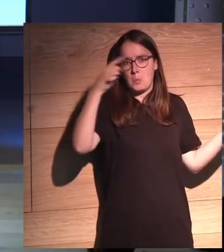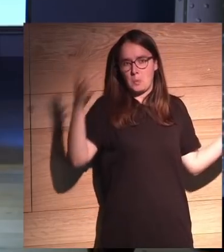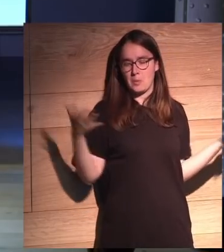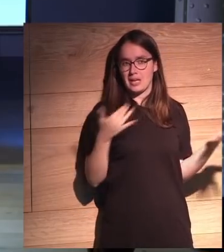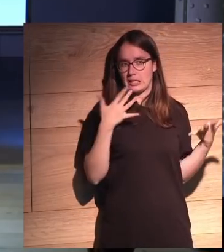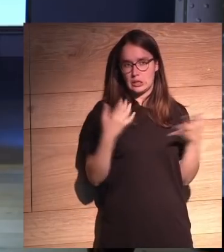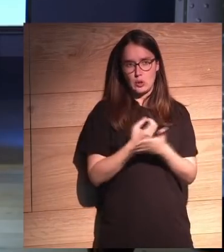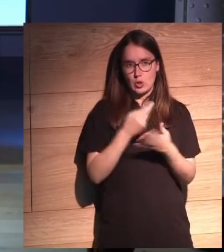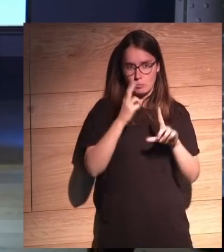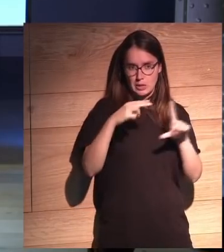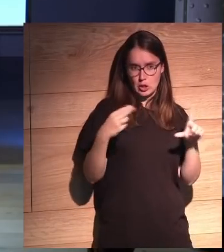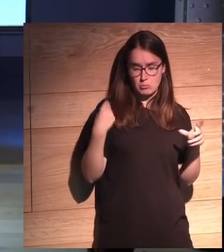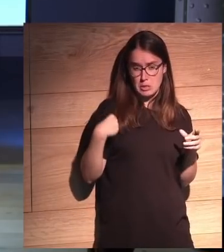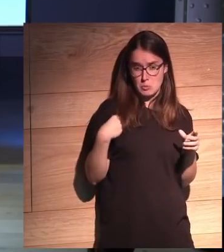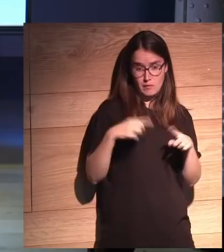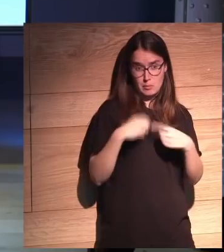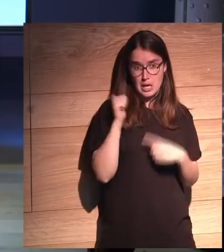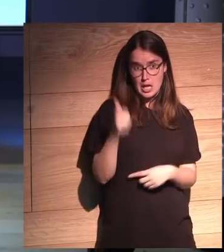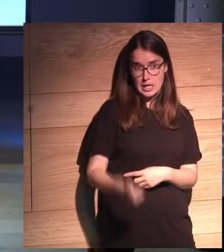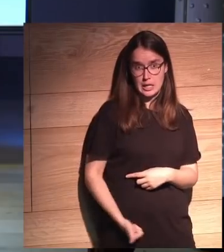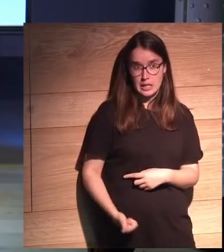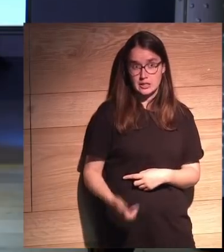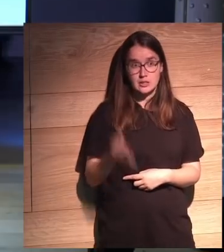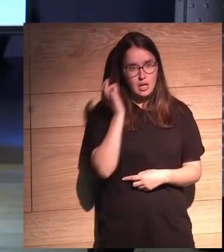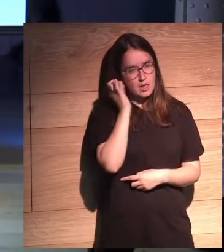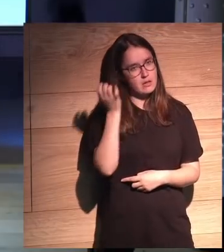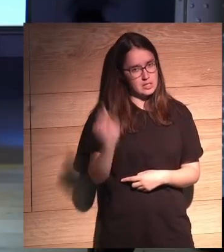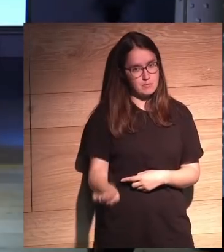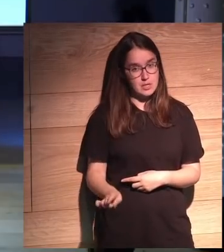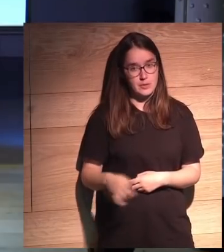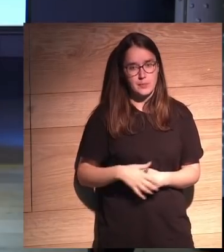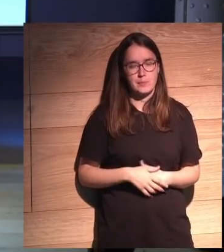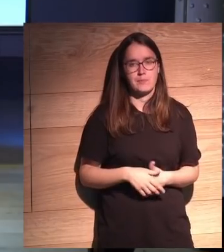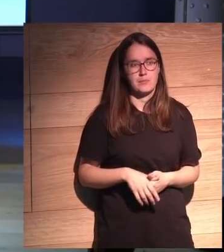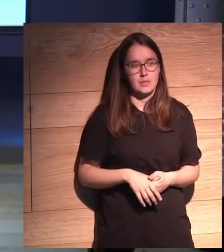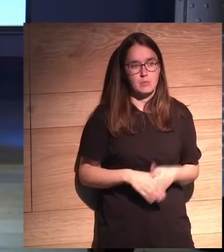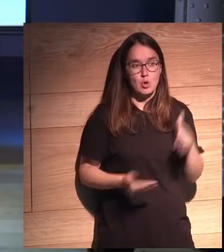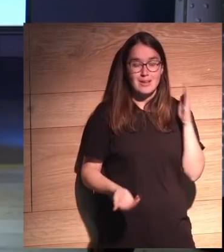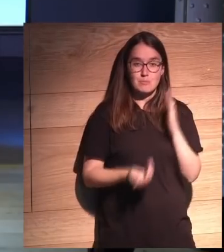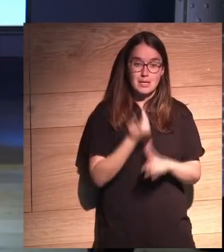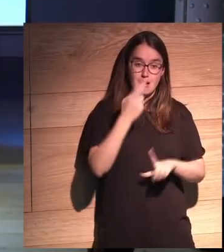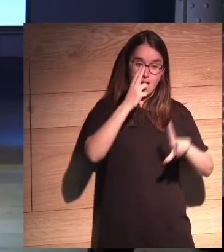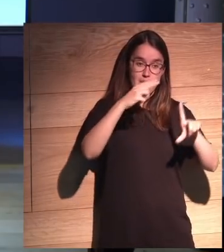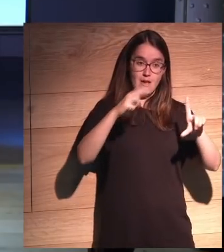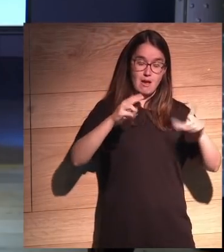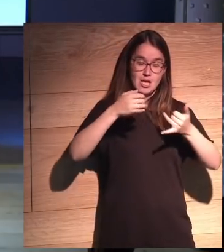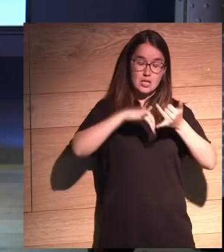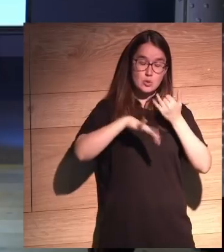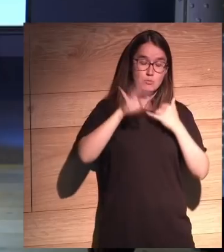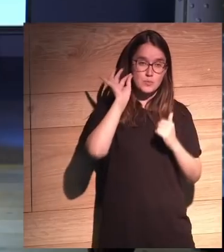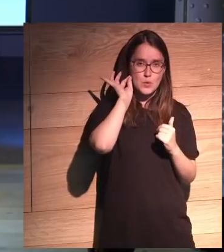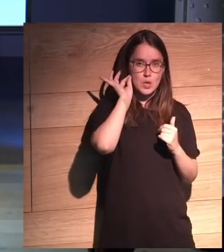los impresionistas eran de familias ricas, ¿no? Ellas también, por las mañanas retrataban a sus